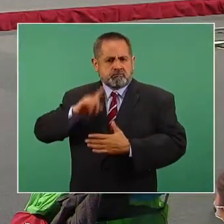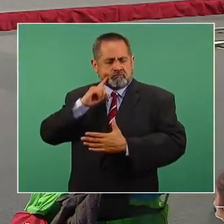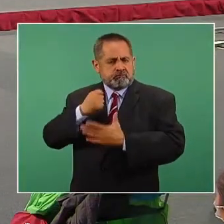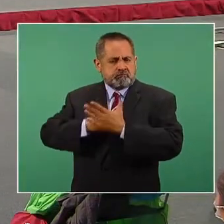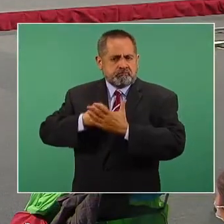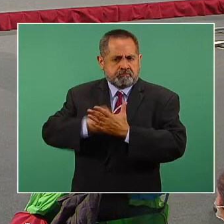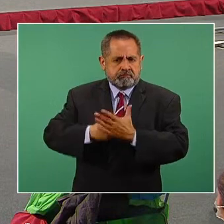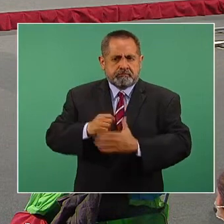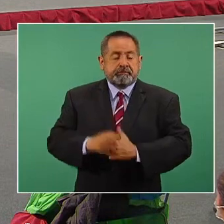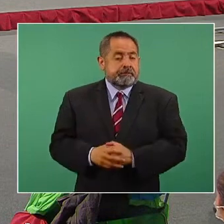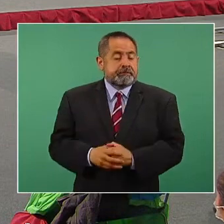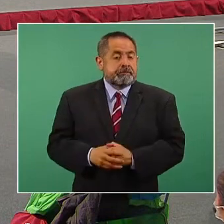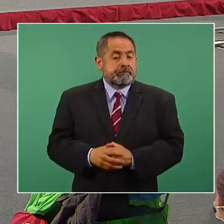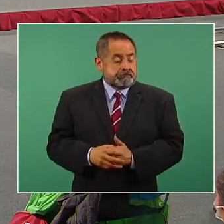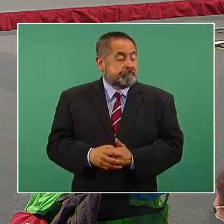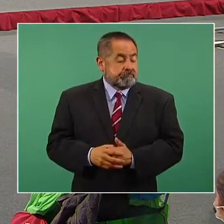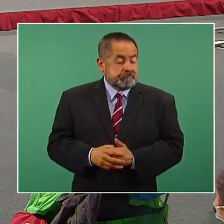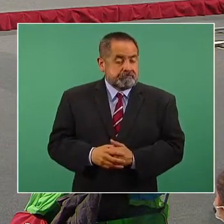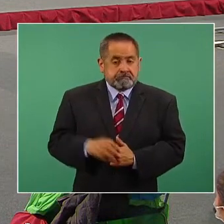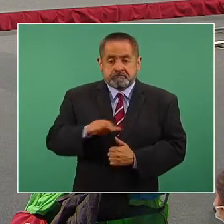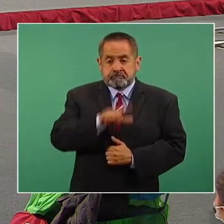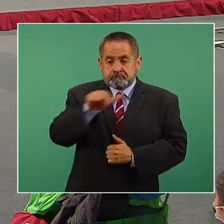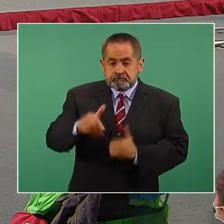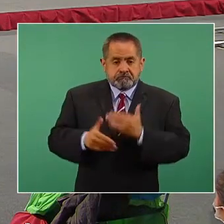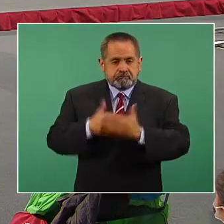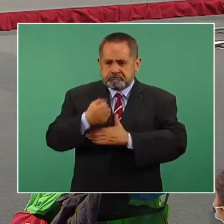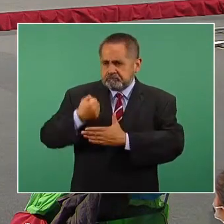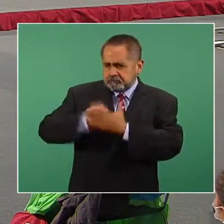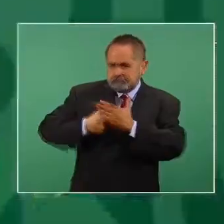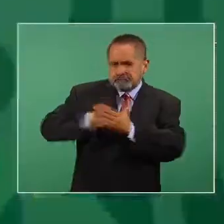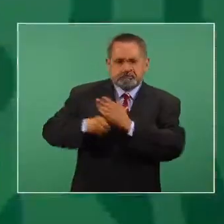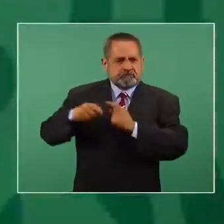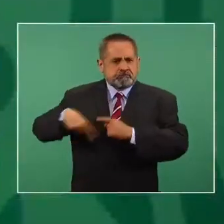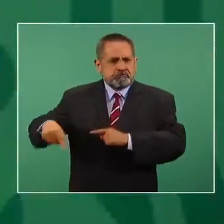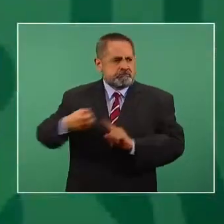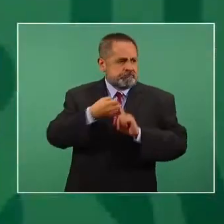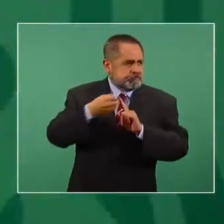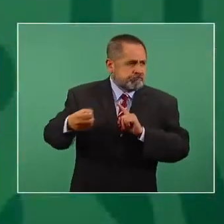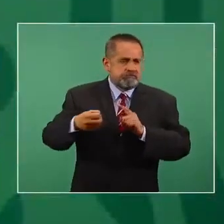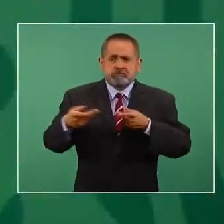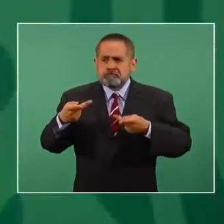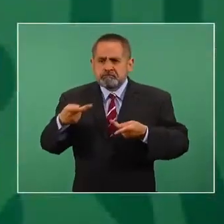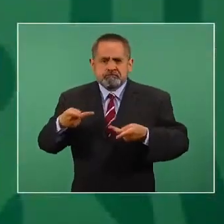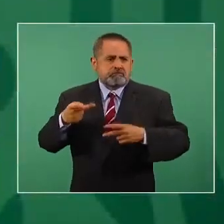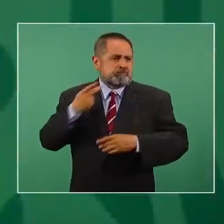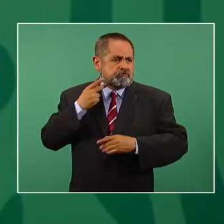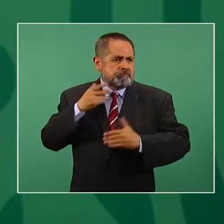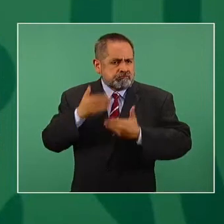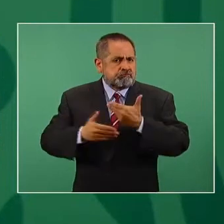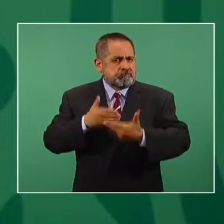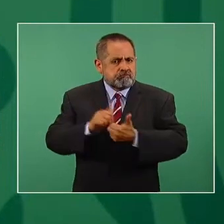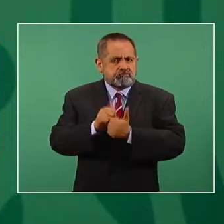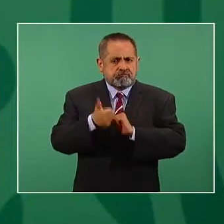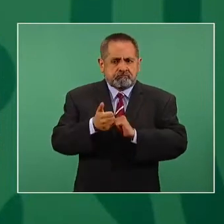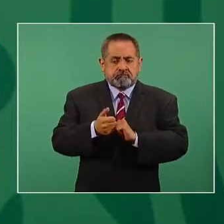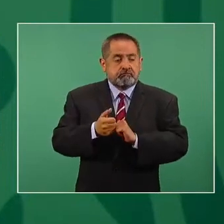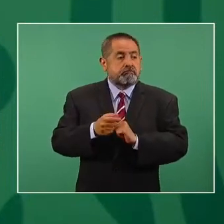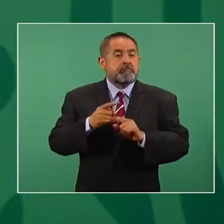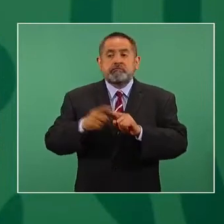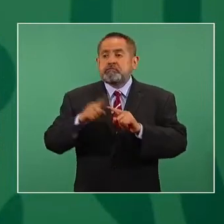Posteriormente, la lucha y organización política de las mujeres se desarrolló en